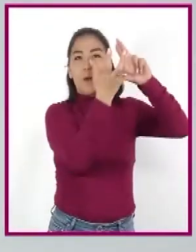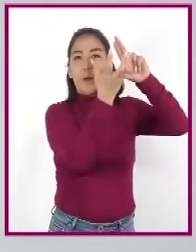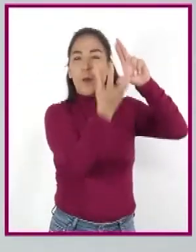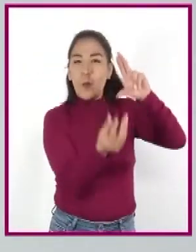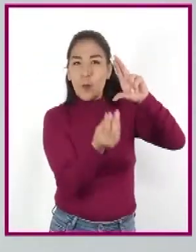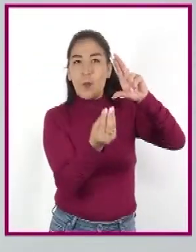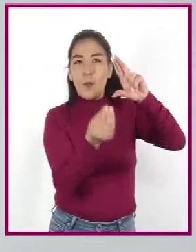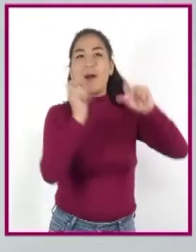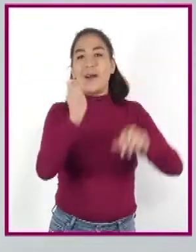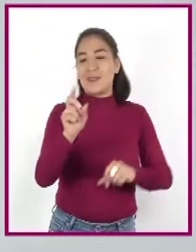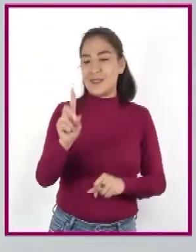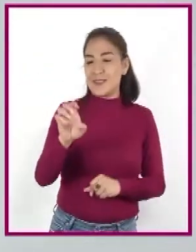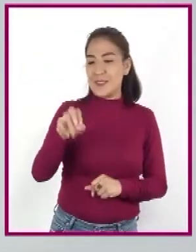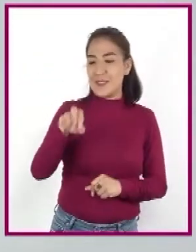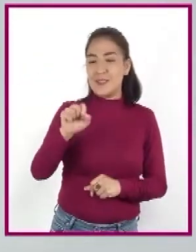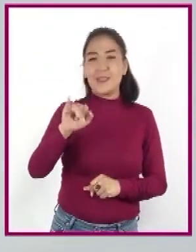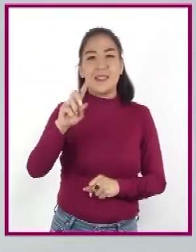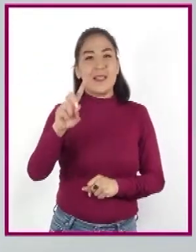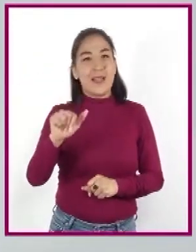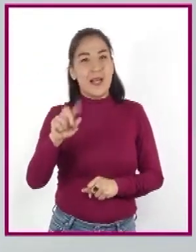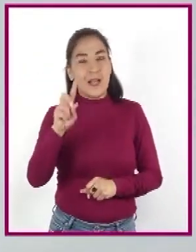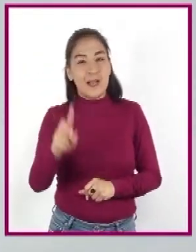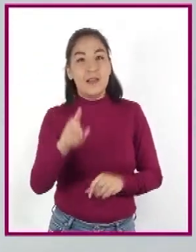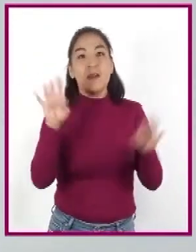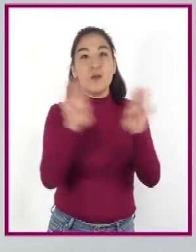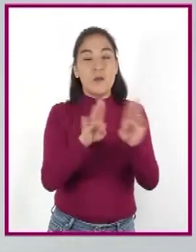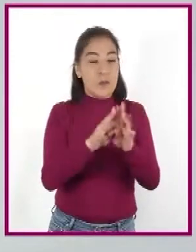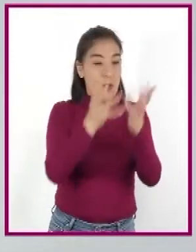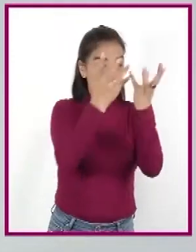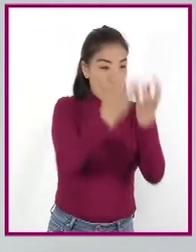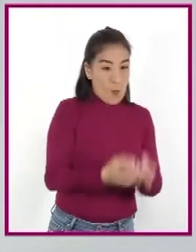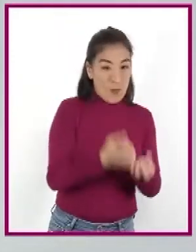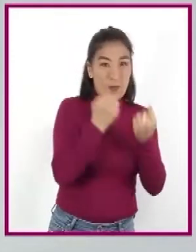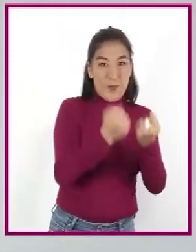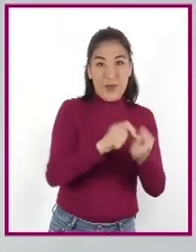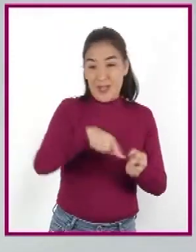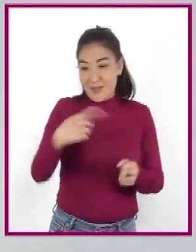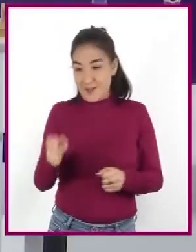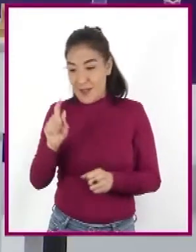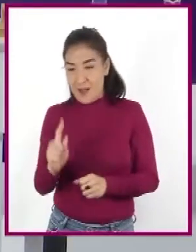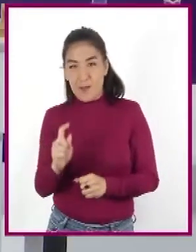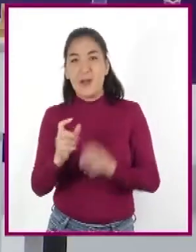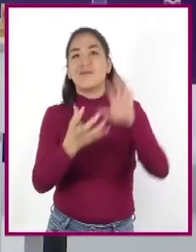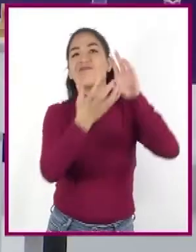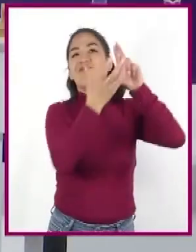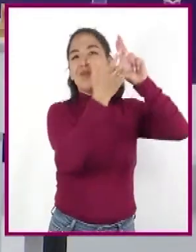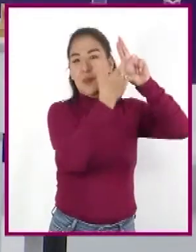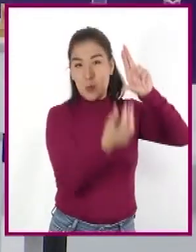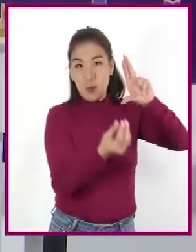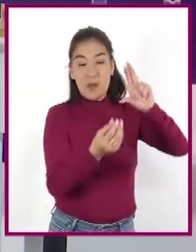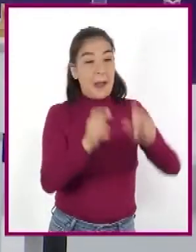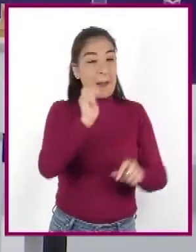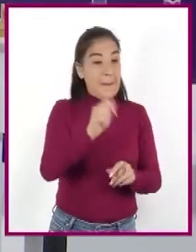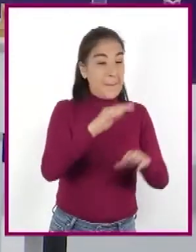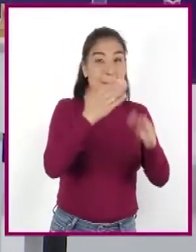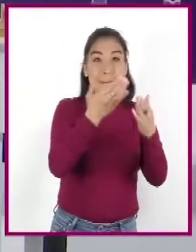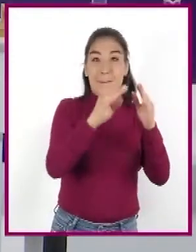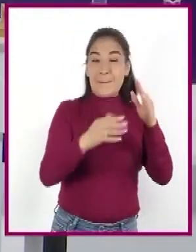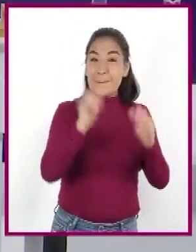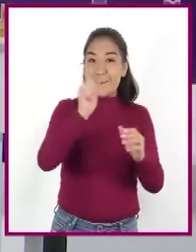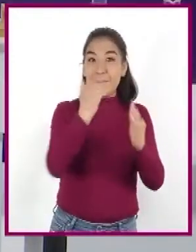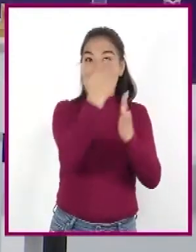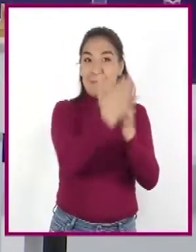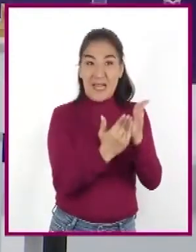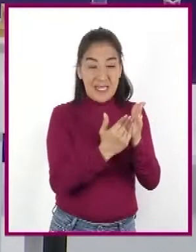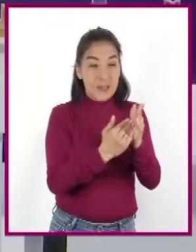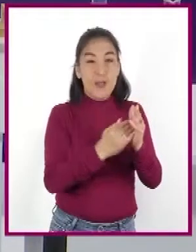del precipitado. Si el precipitado es más denso que el resto de la disolución, cae. Si es menos denso, flota. Y